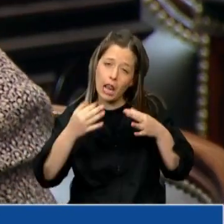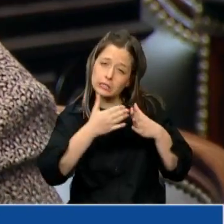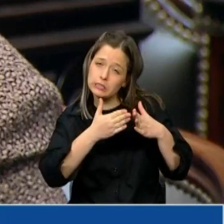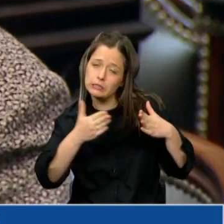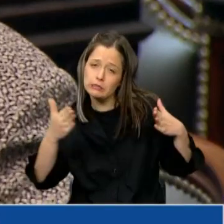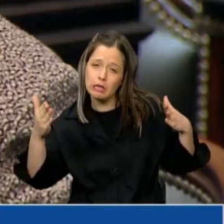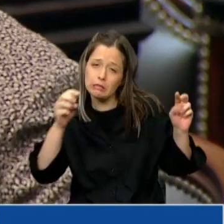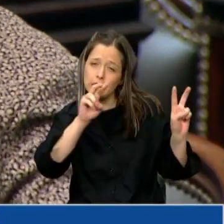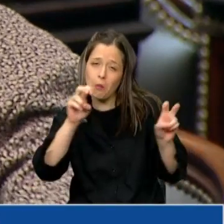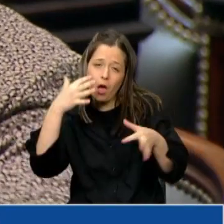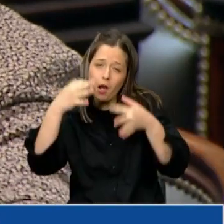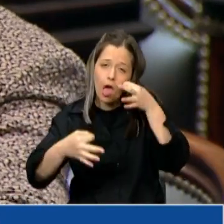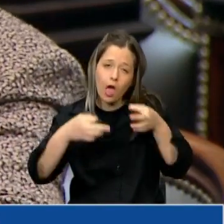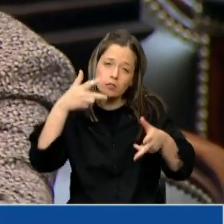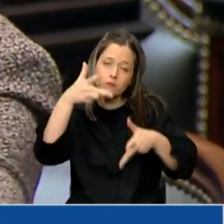tema,